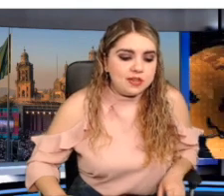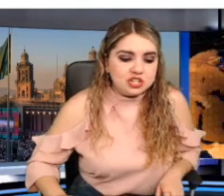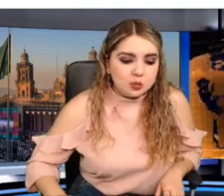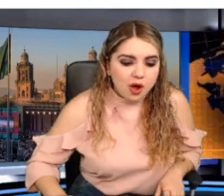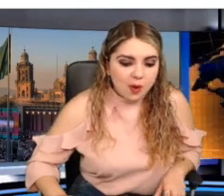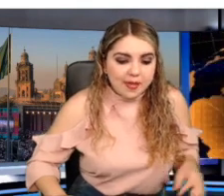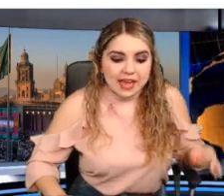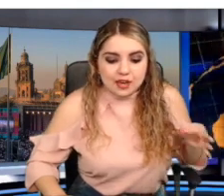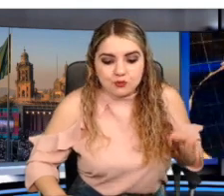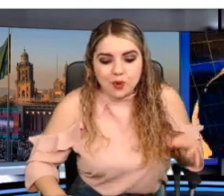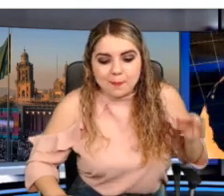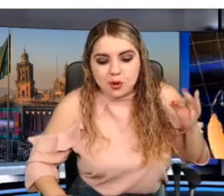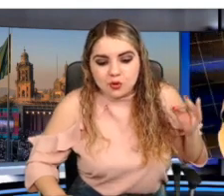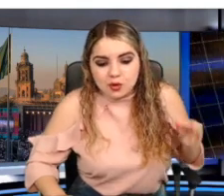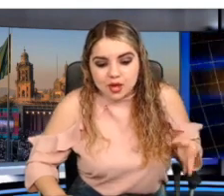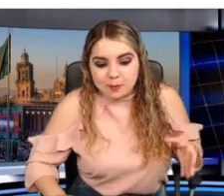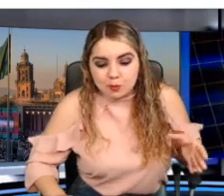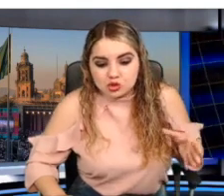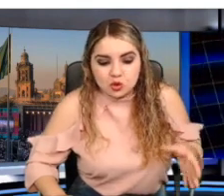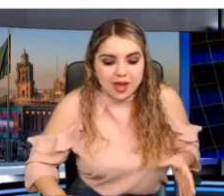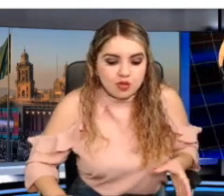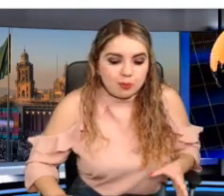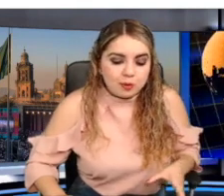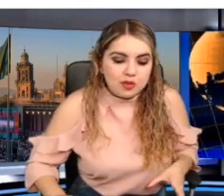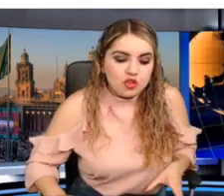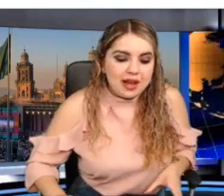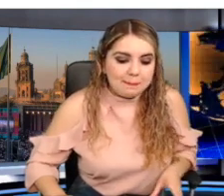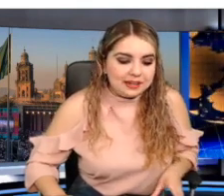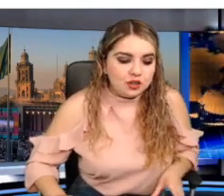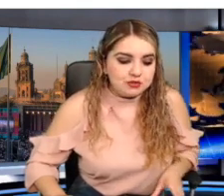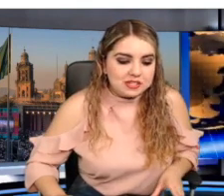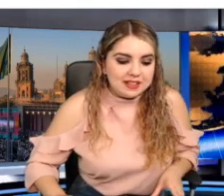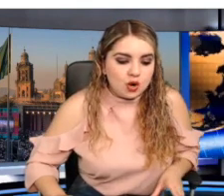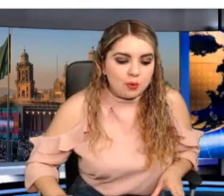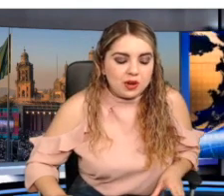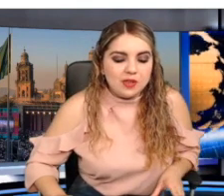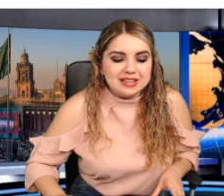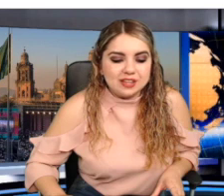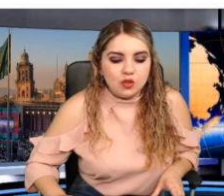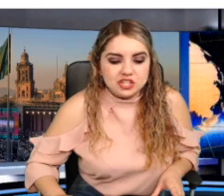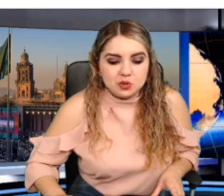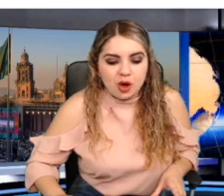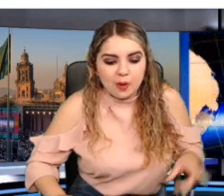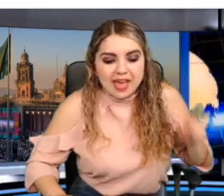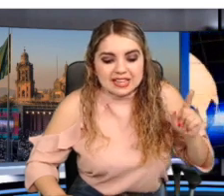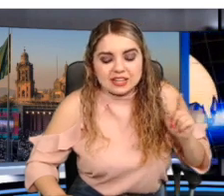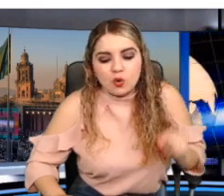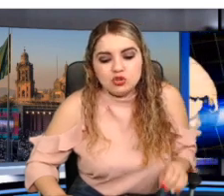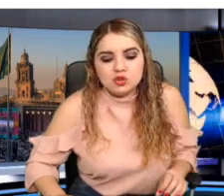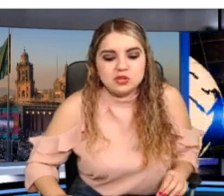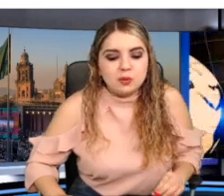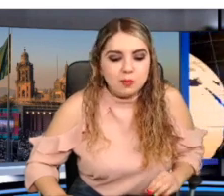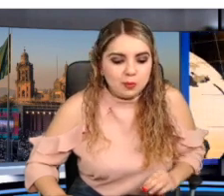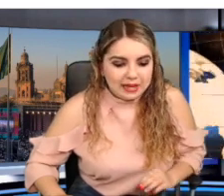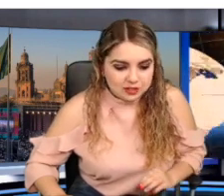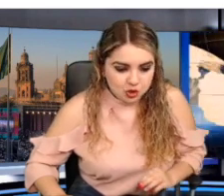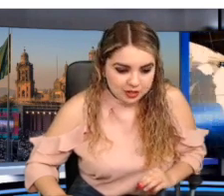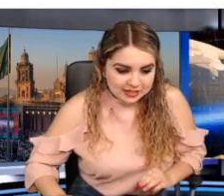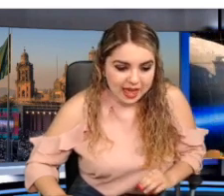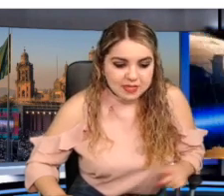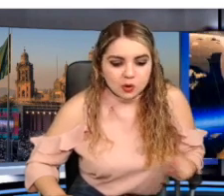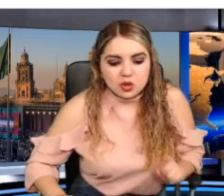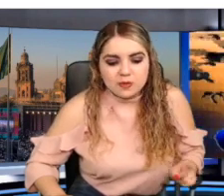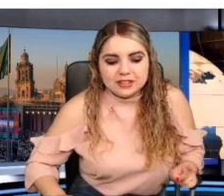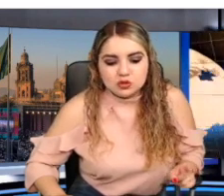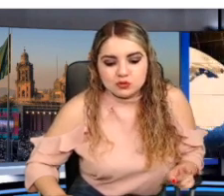del pueblo de Chihuahua, que fue promocionado por medio de la página oficial del gobierno del estado de Chihuahua, según se observó en